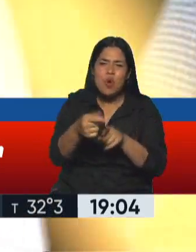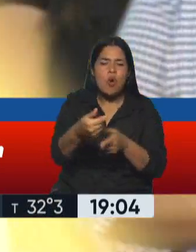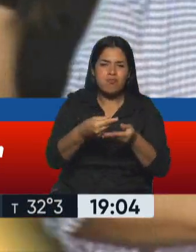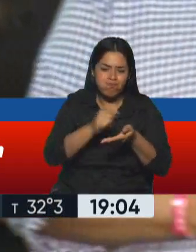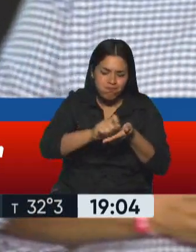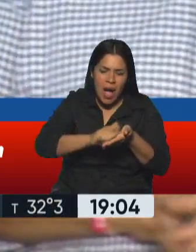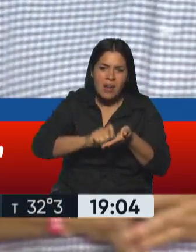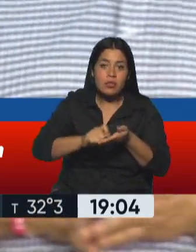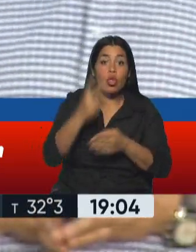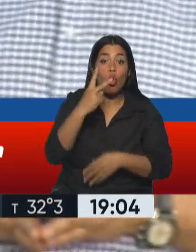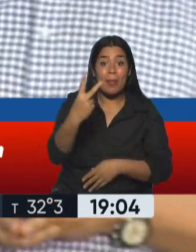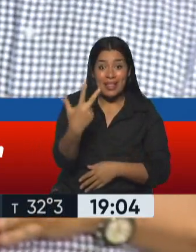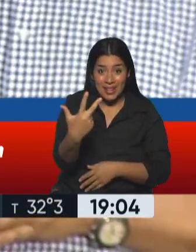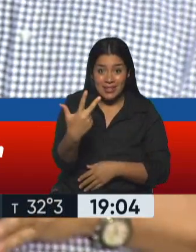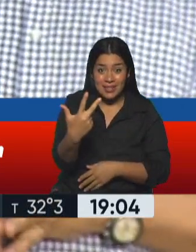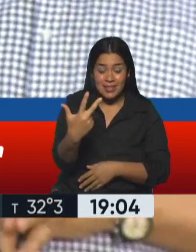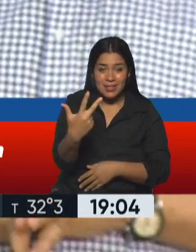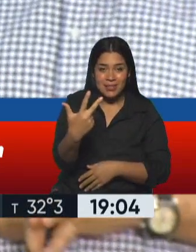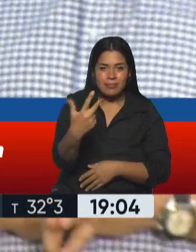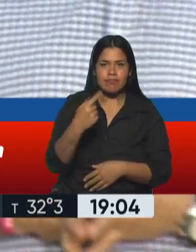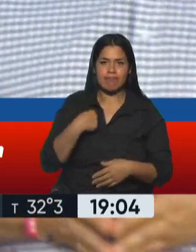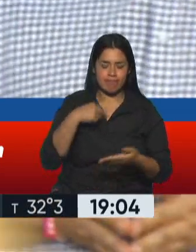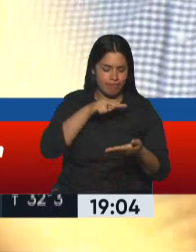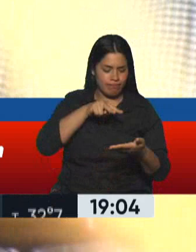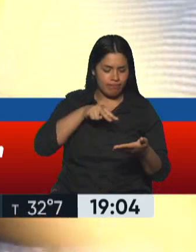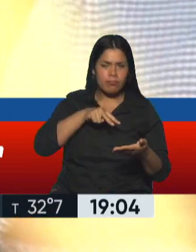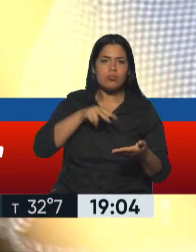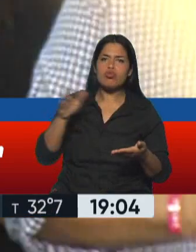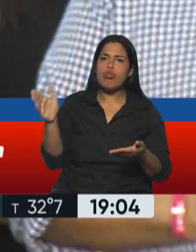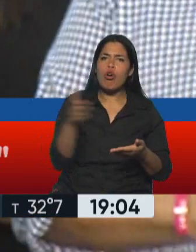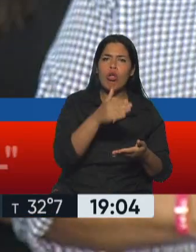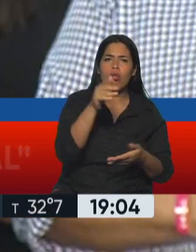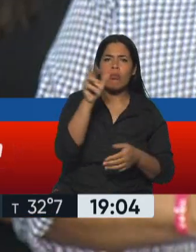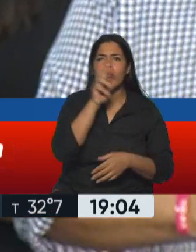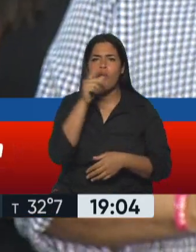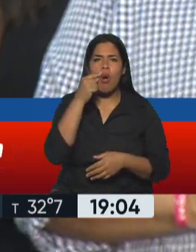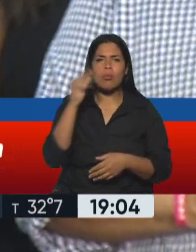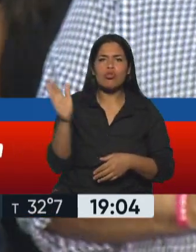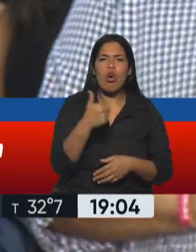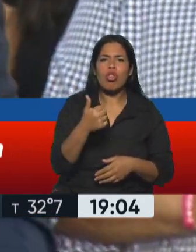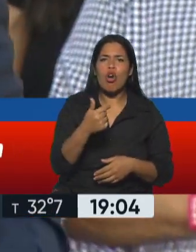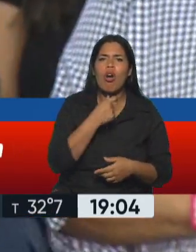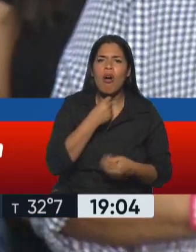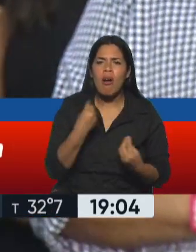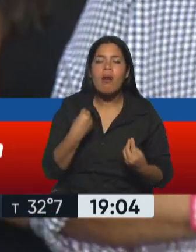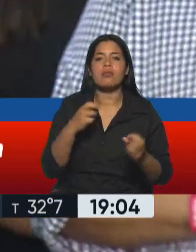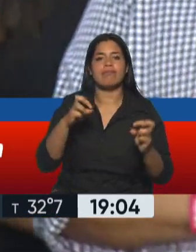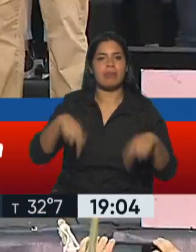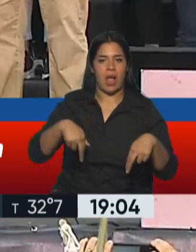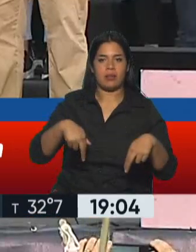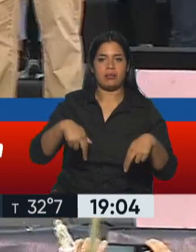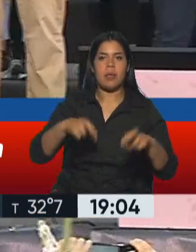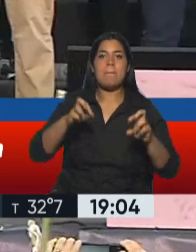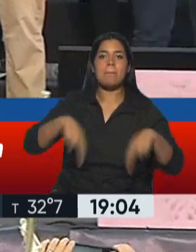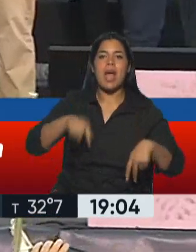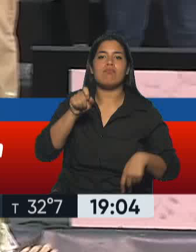cuando uno leía esas cartas, lo que todos pedían y todas pedían eran un plan. Eran los años del plan de